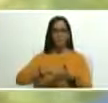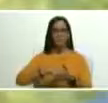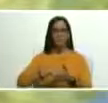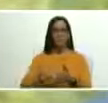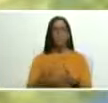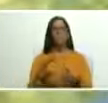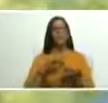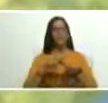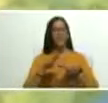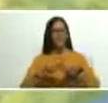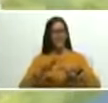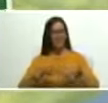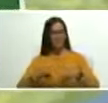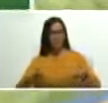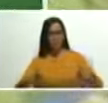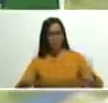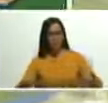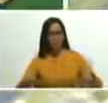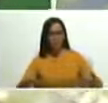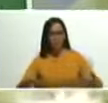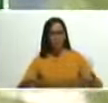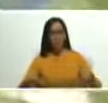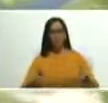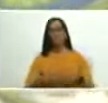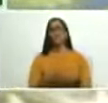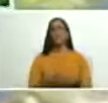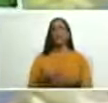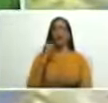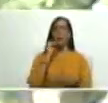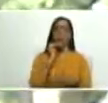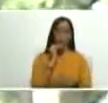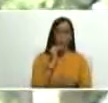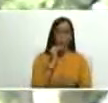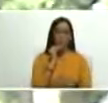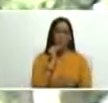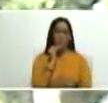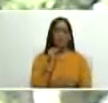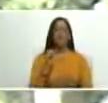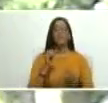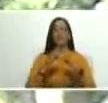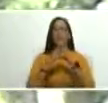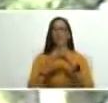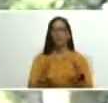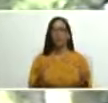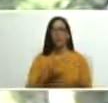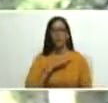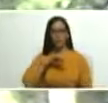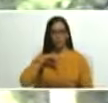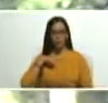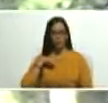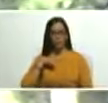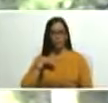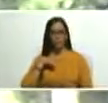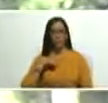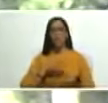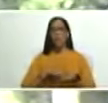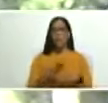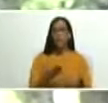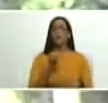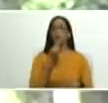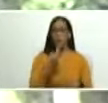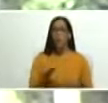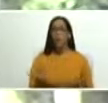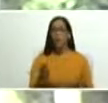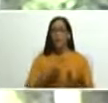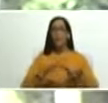Para niños, para niñas, para jóvenes y para todos nosotros. Porque lo que es bueno para